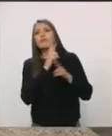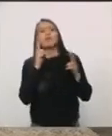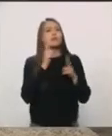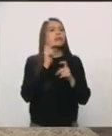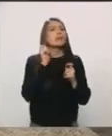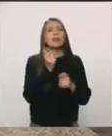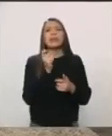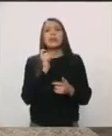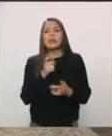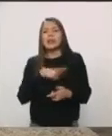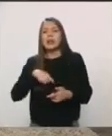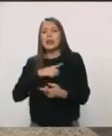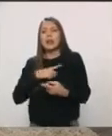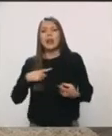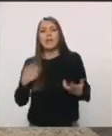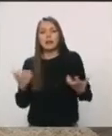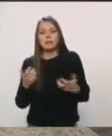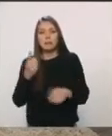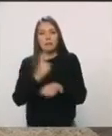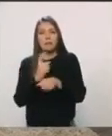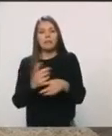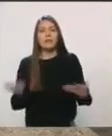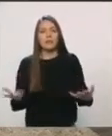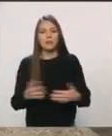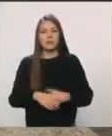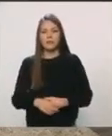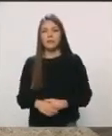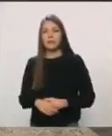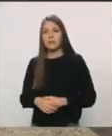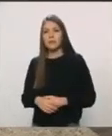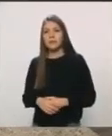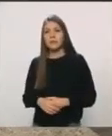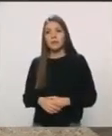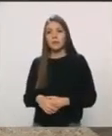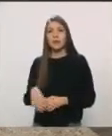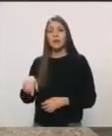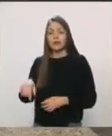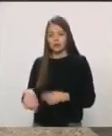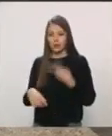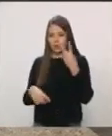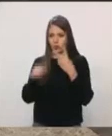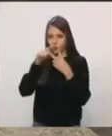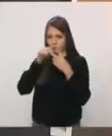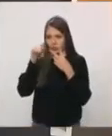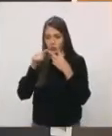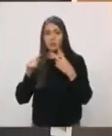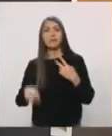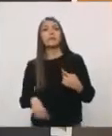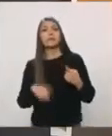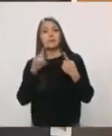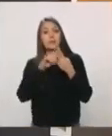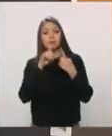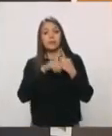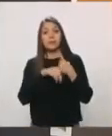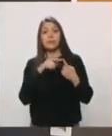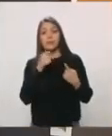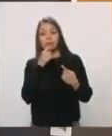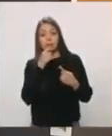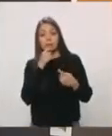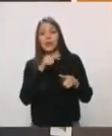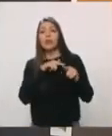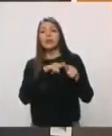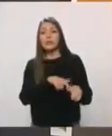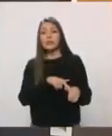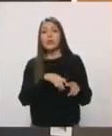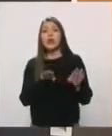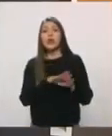¿Cuál debe ser la primera respuesta? Ok, aquí vamos a tener 2 parámetros. El primero de ellos es saber si el pequeño todavía sigue haciendo sonidos. Si el pequeño